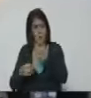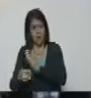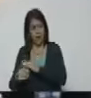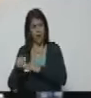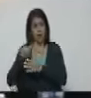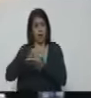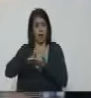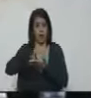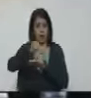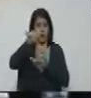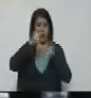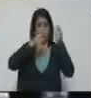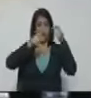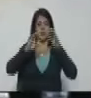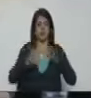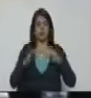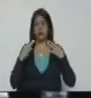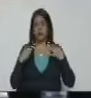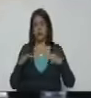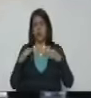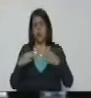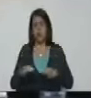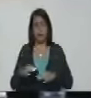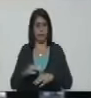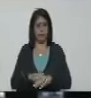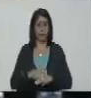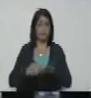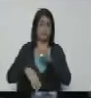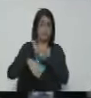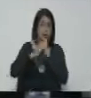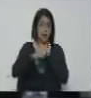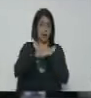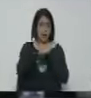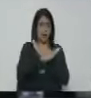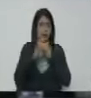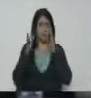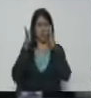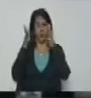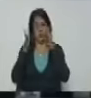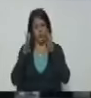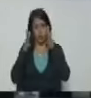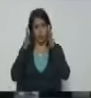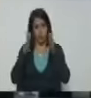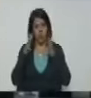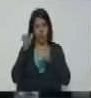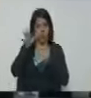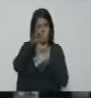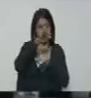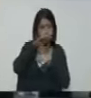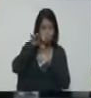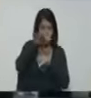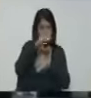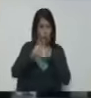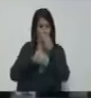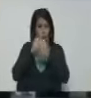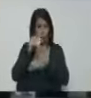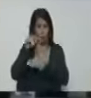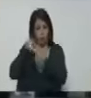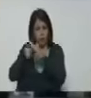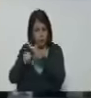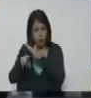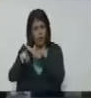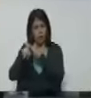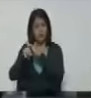por aviones comerciales, andan manipulando actualmente a ver cómo hacen para